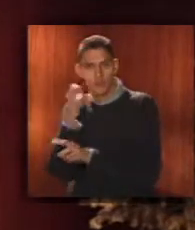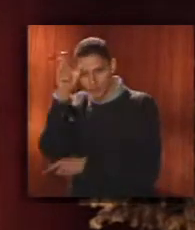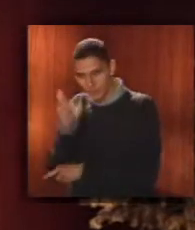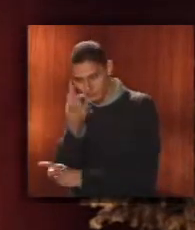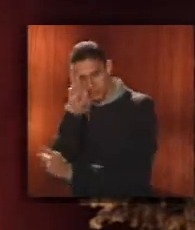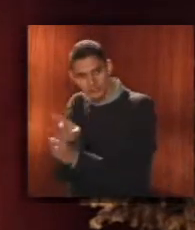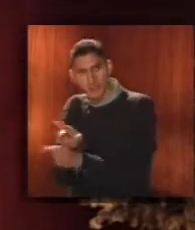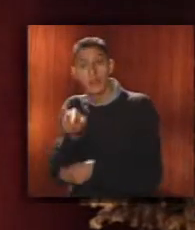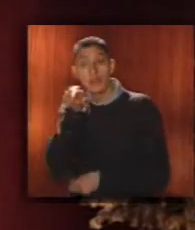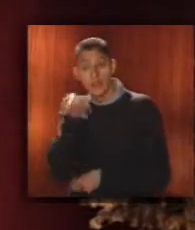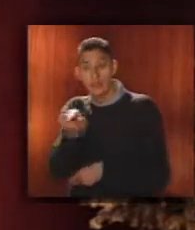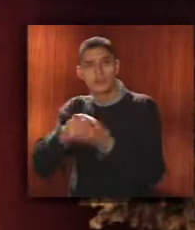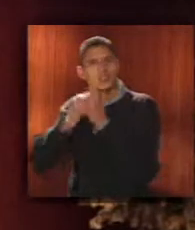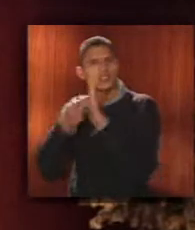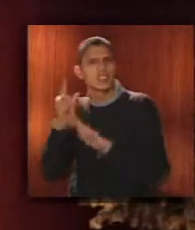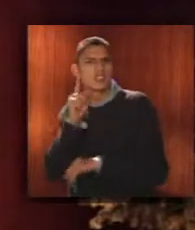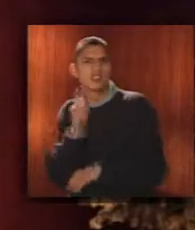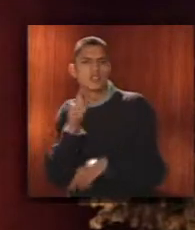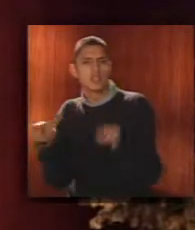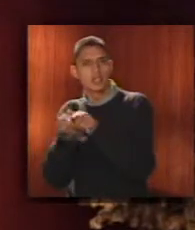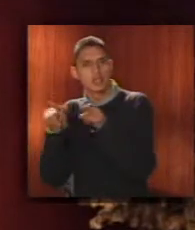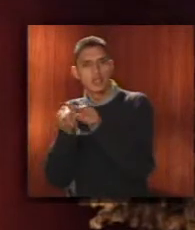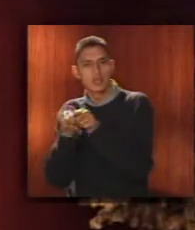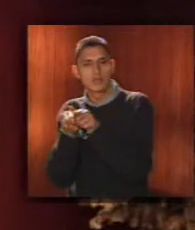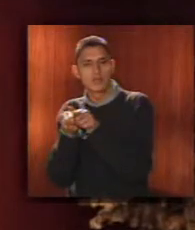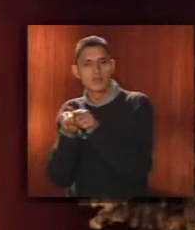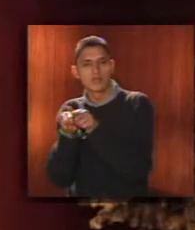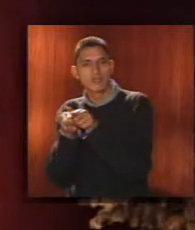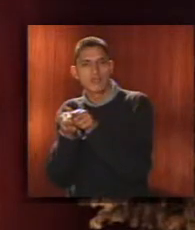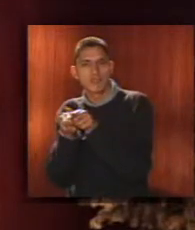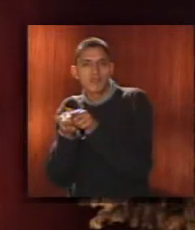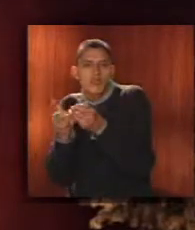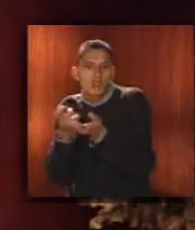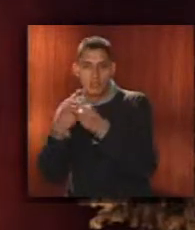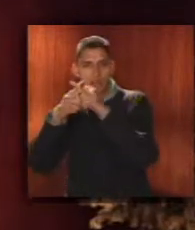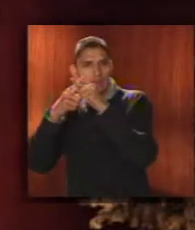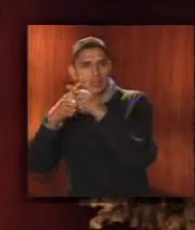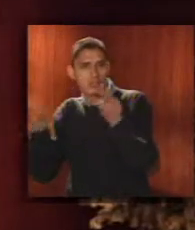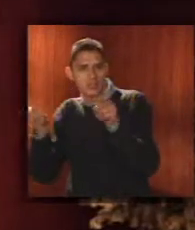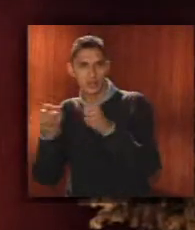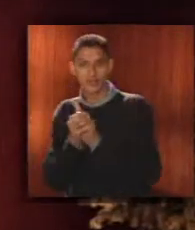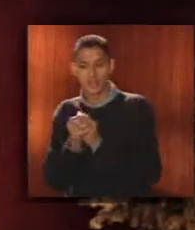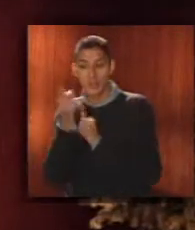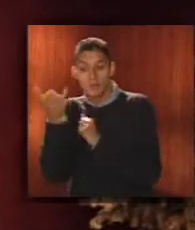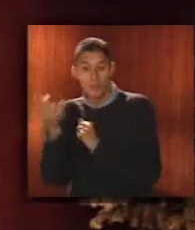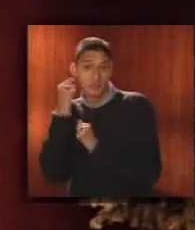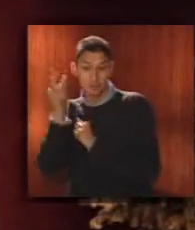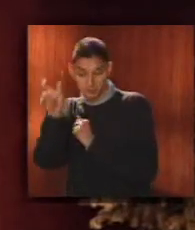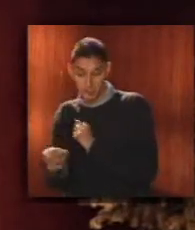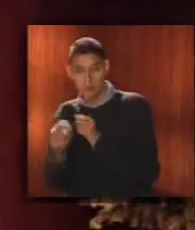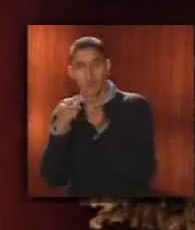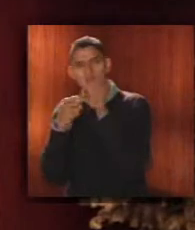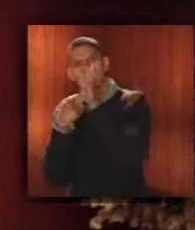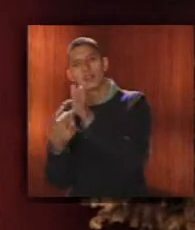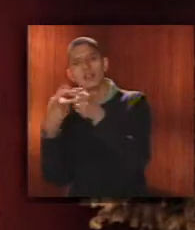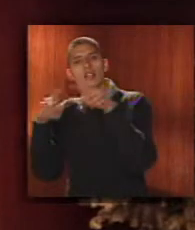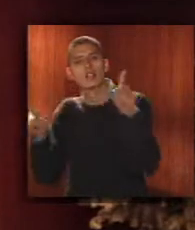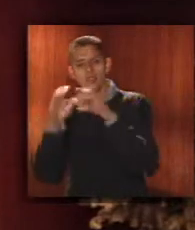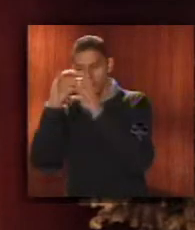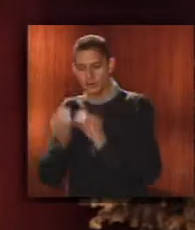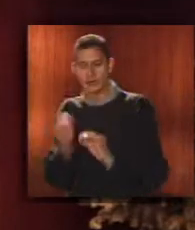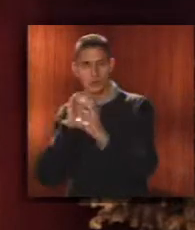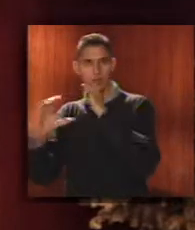enfoque socioantropológico, se considera que la sordera es una diferencia, que lo que presenta es una diferencia